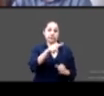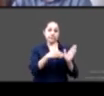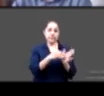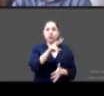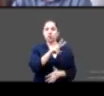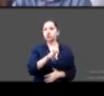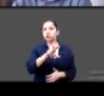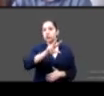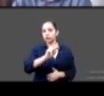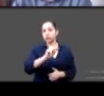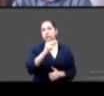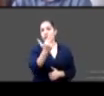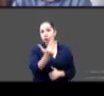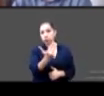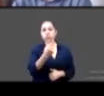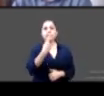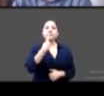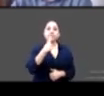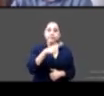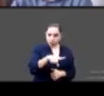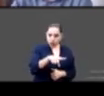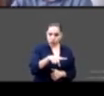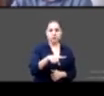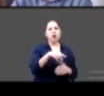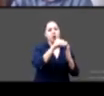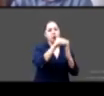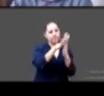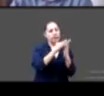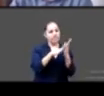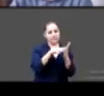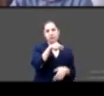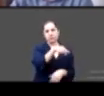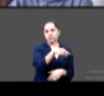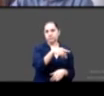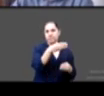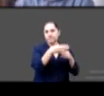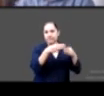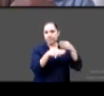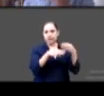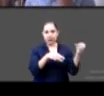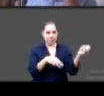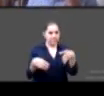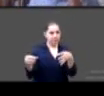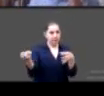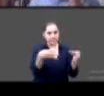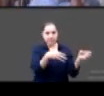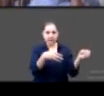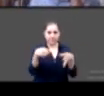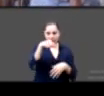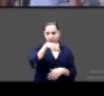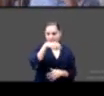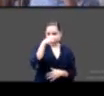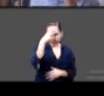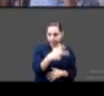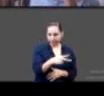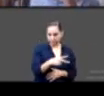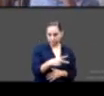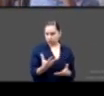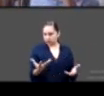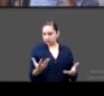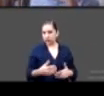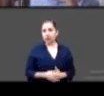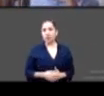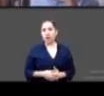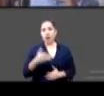827,288 denuncias o reportes de material que se estaba compartiendo en México. En la actualidad estamos hablando de que en las estadísticas